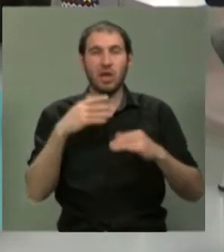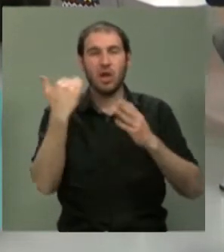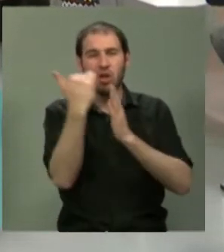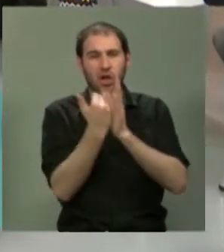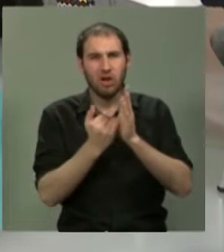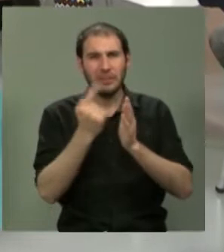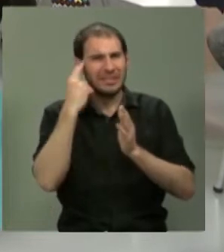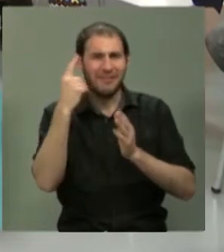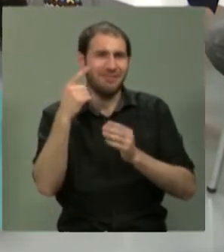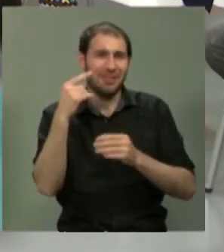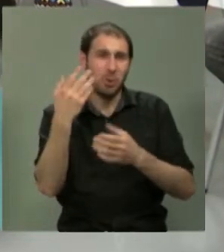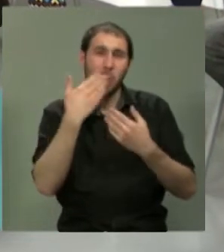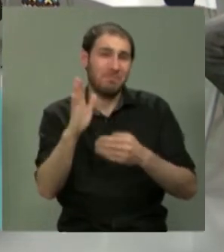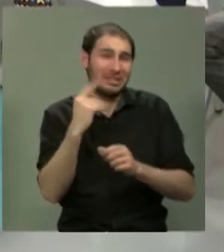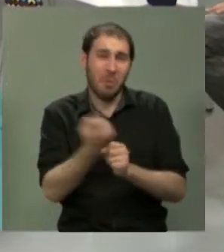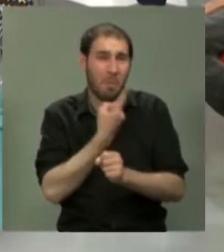serie de utopías.